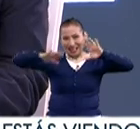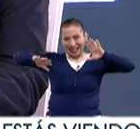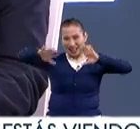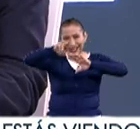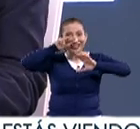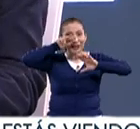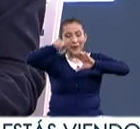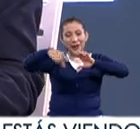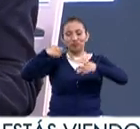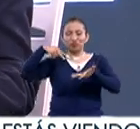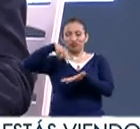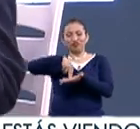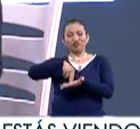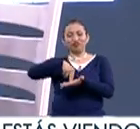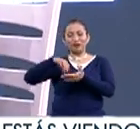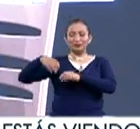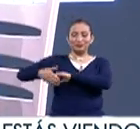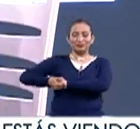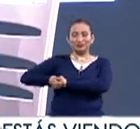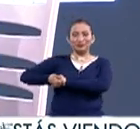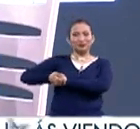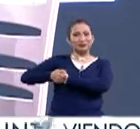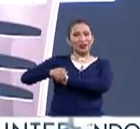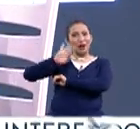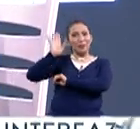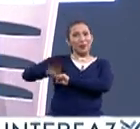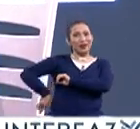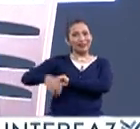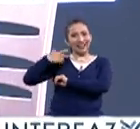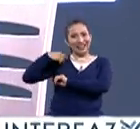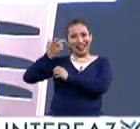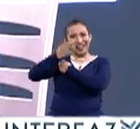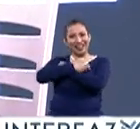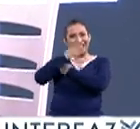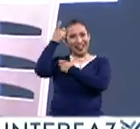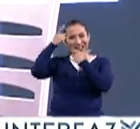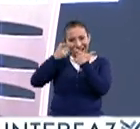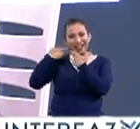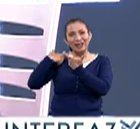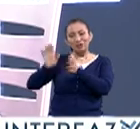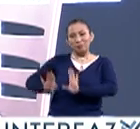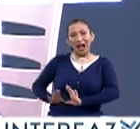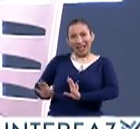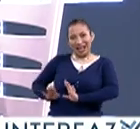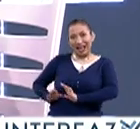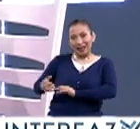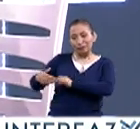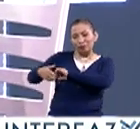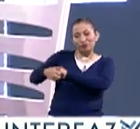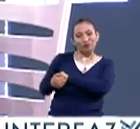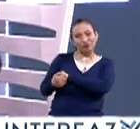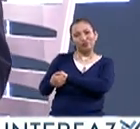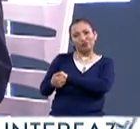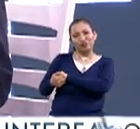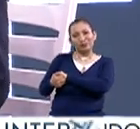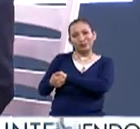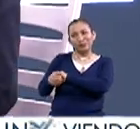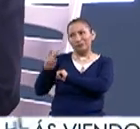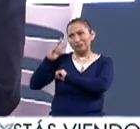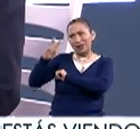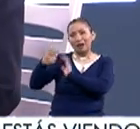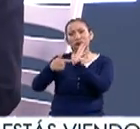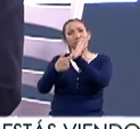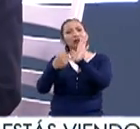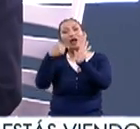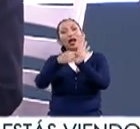que aparece él tomado de la mano de la Catrina, que es la pareja de José Guadalupe Posada. Entonces, nos está